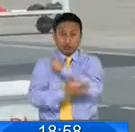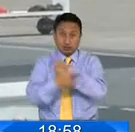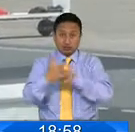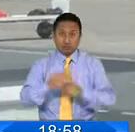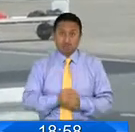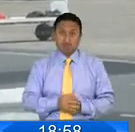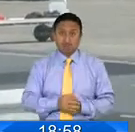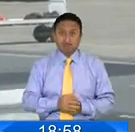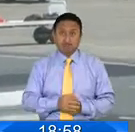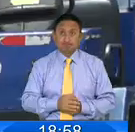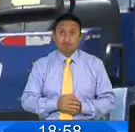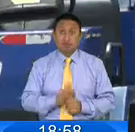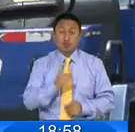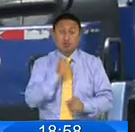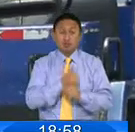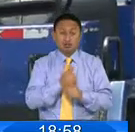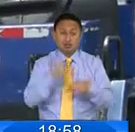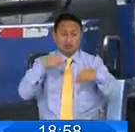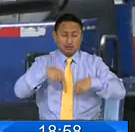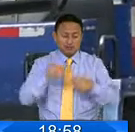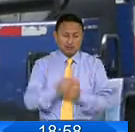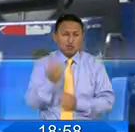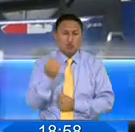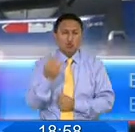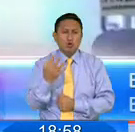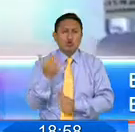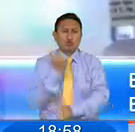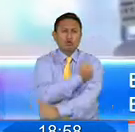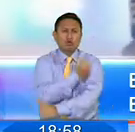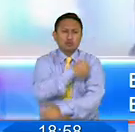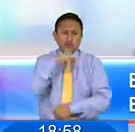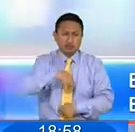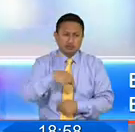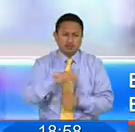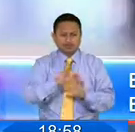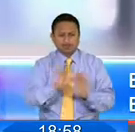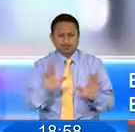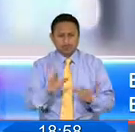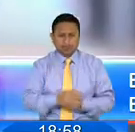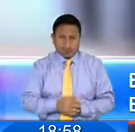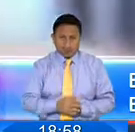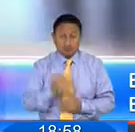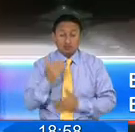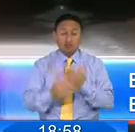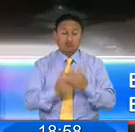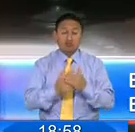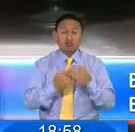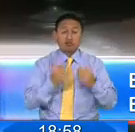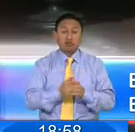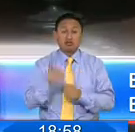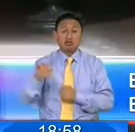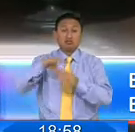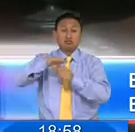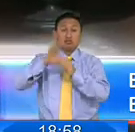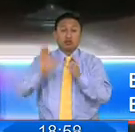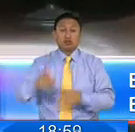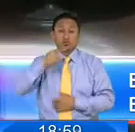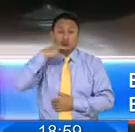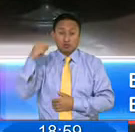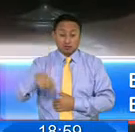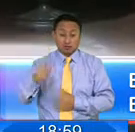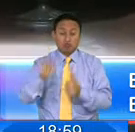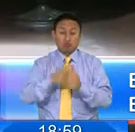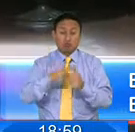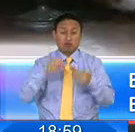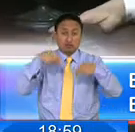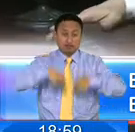se puede hablar de cuántos cargamentos y unidades de la vacuna llegarán al país a eso se debe sumar que según el embajador ruso russia primero necesita completar